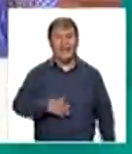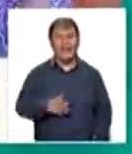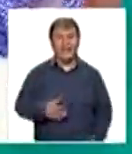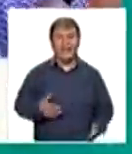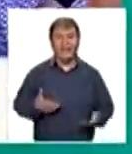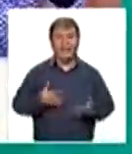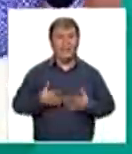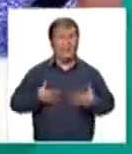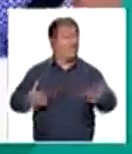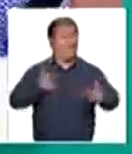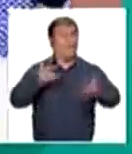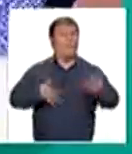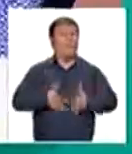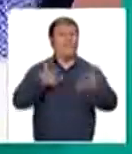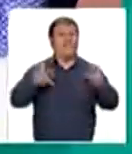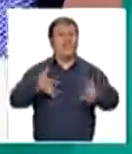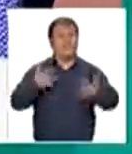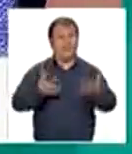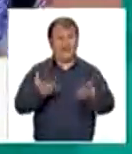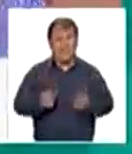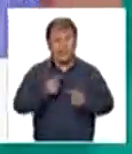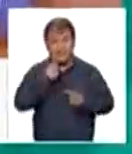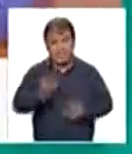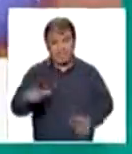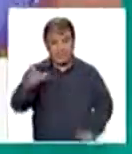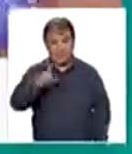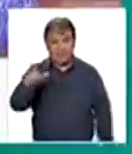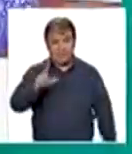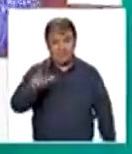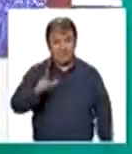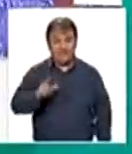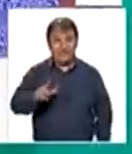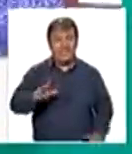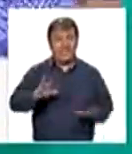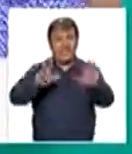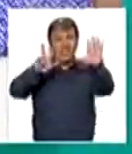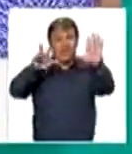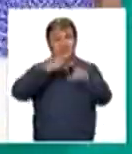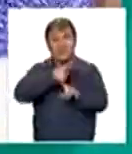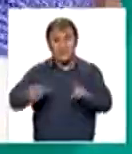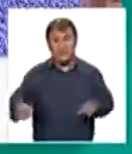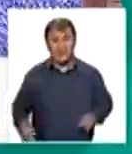Por amor. Estoy muy emocionados. Queremos decirles que este lunes a las 8:30.